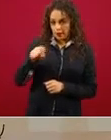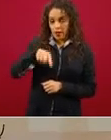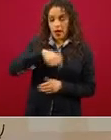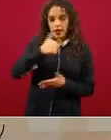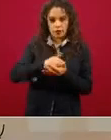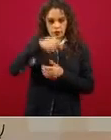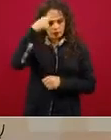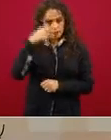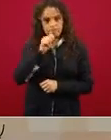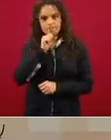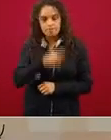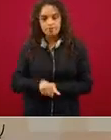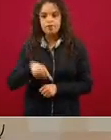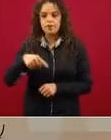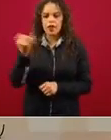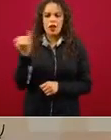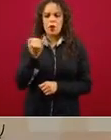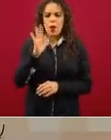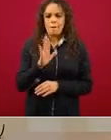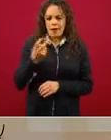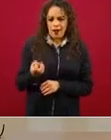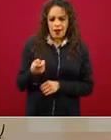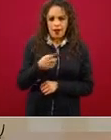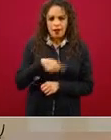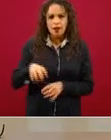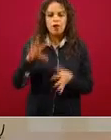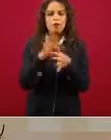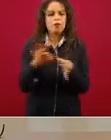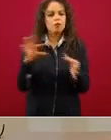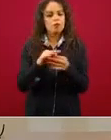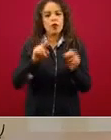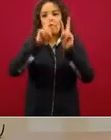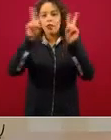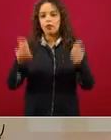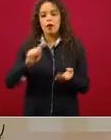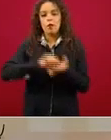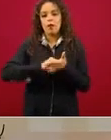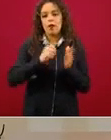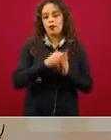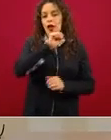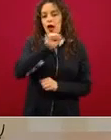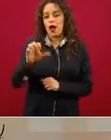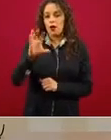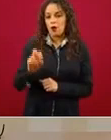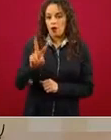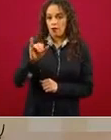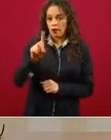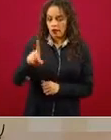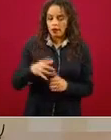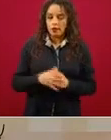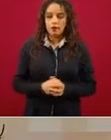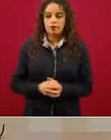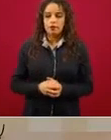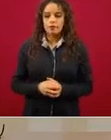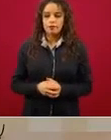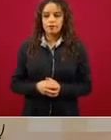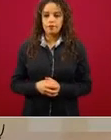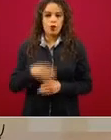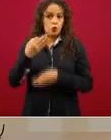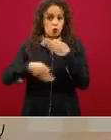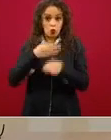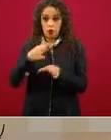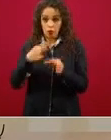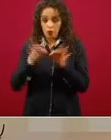reunión parecida a esta donde tratamos temas técnicos de COVID y la mayoría de quienes asistieron, que fueron todos, tenían